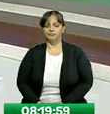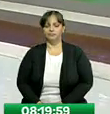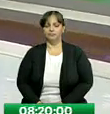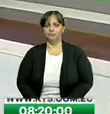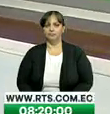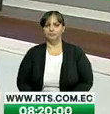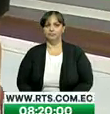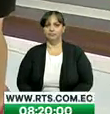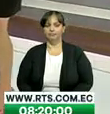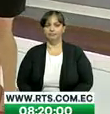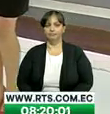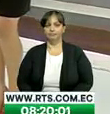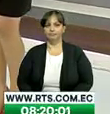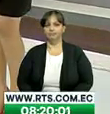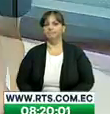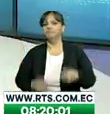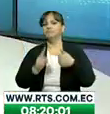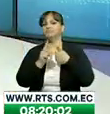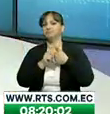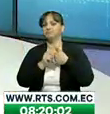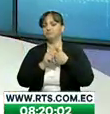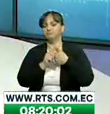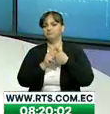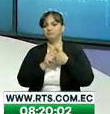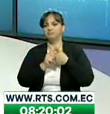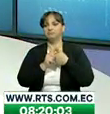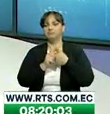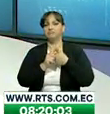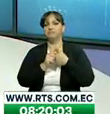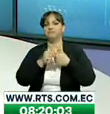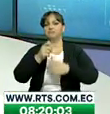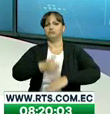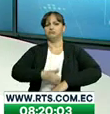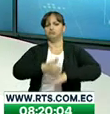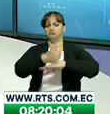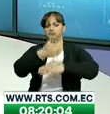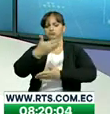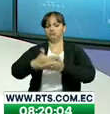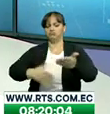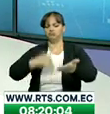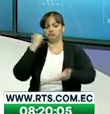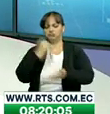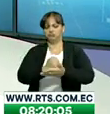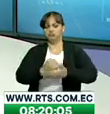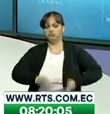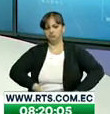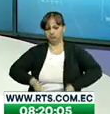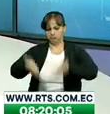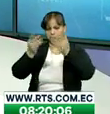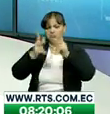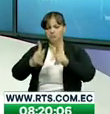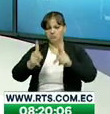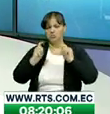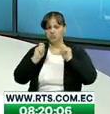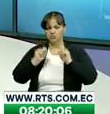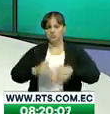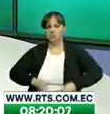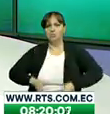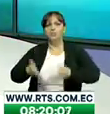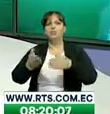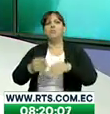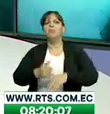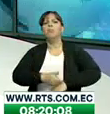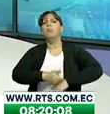lo primero quien dio el permiso y la autorización para ese evento sin tener